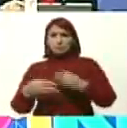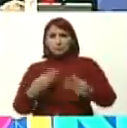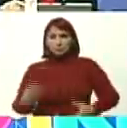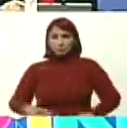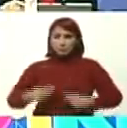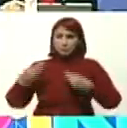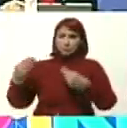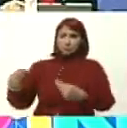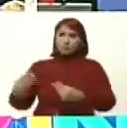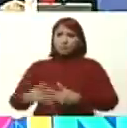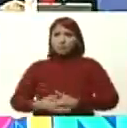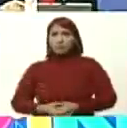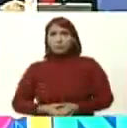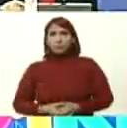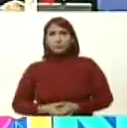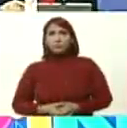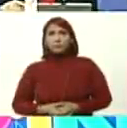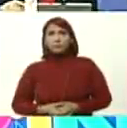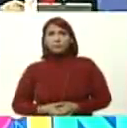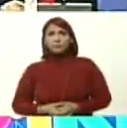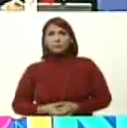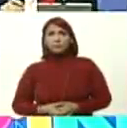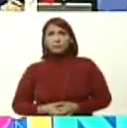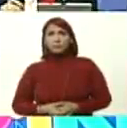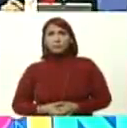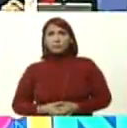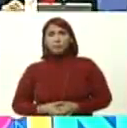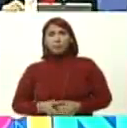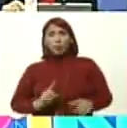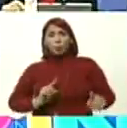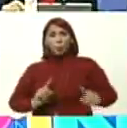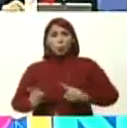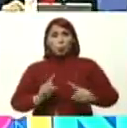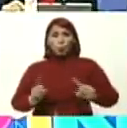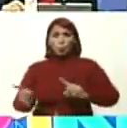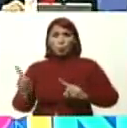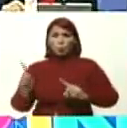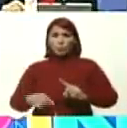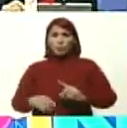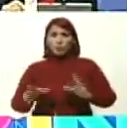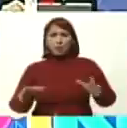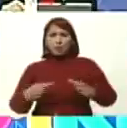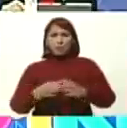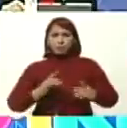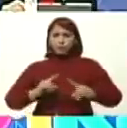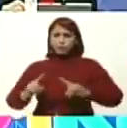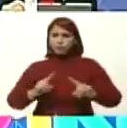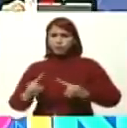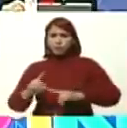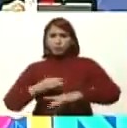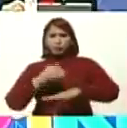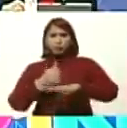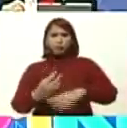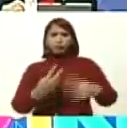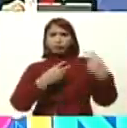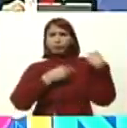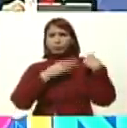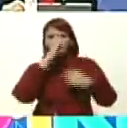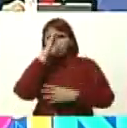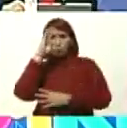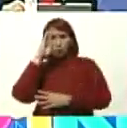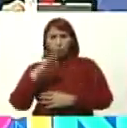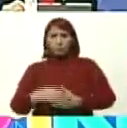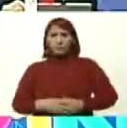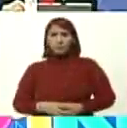aportes. Está el comando, el coordinador, el equipo coordinador, el jefe Diosdado Cabello